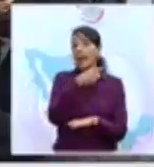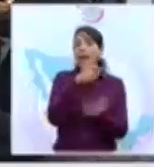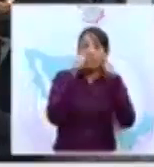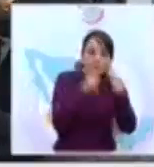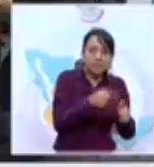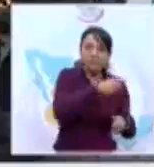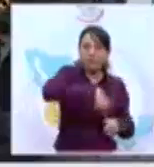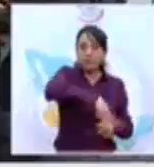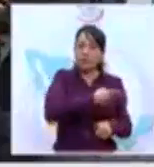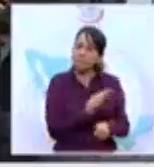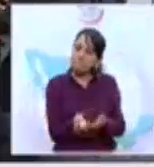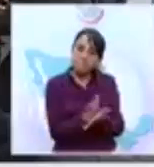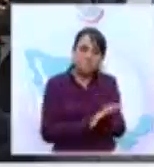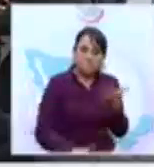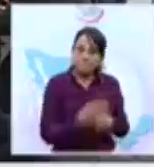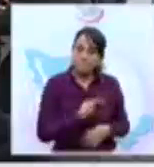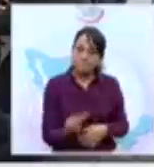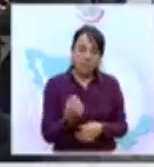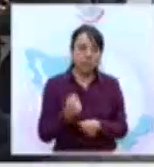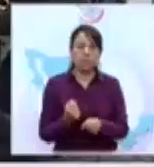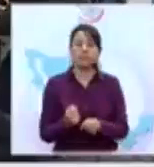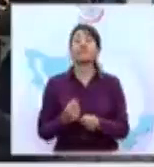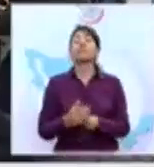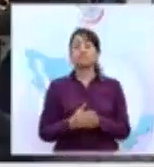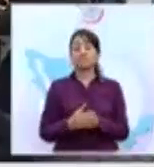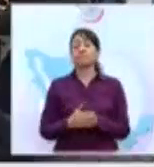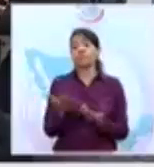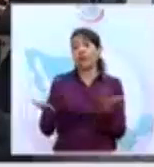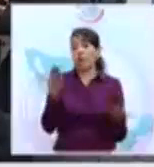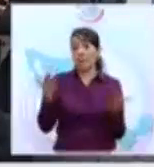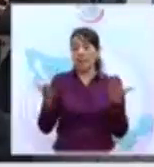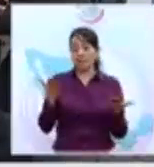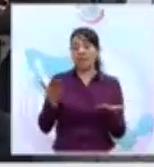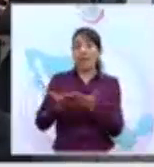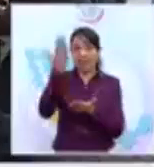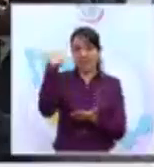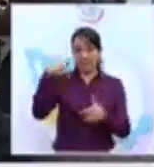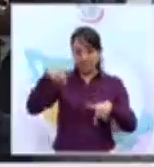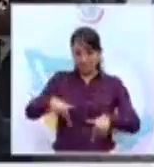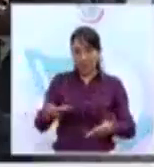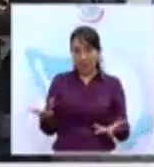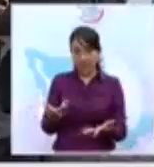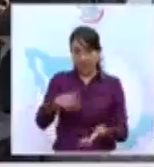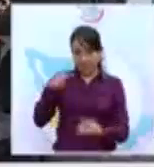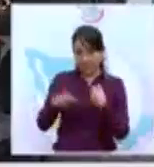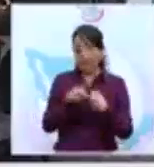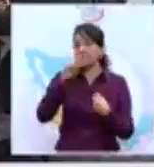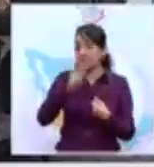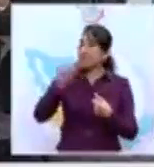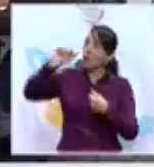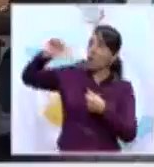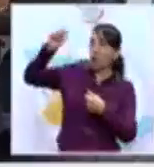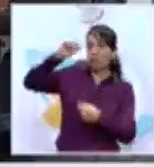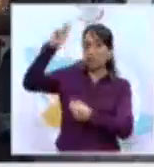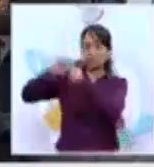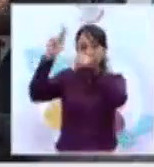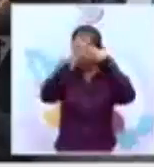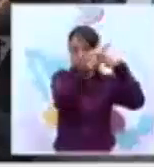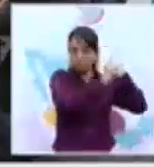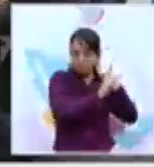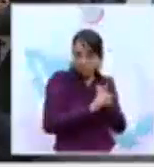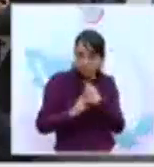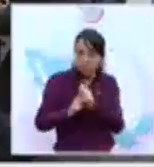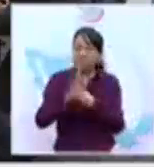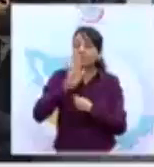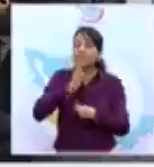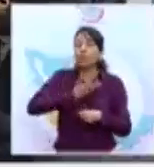que se hacía previamente en el país, en la esfera pública y en muchos países. Recupera varias tradiciones, entre otras la tradición del enfoque